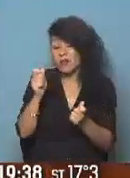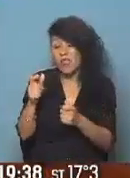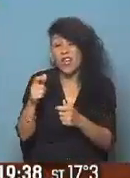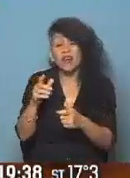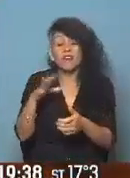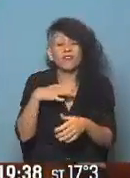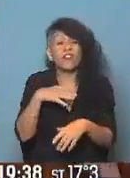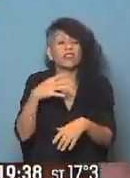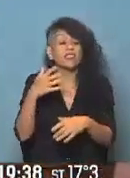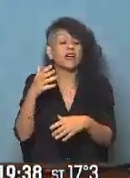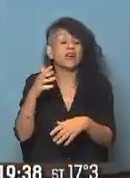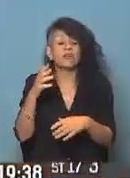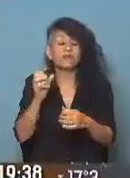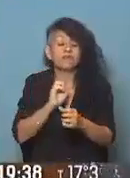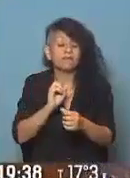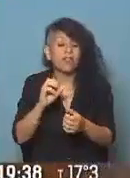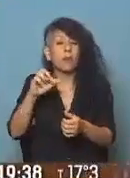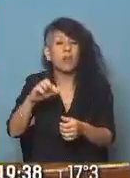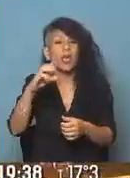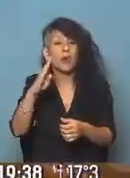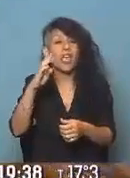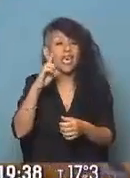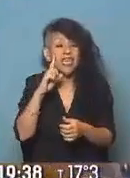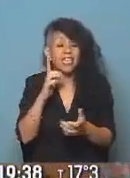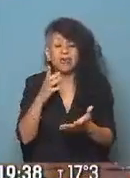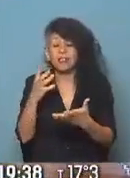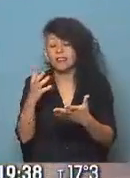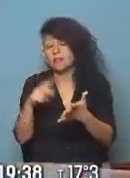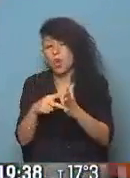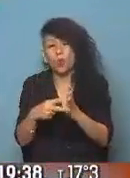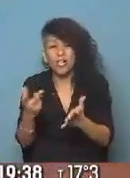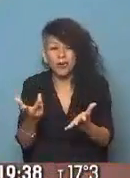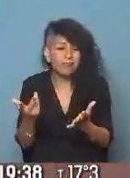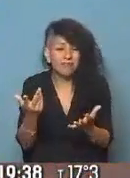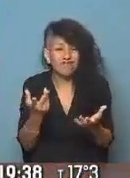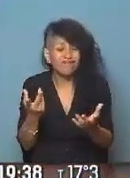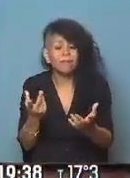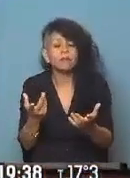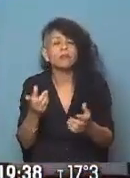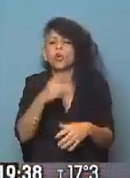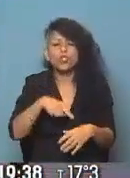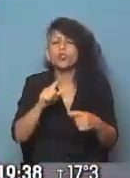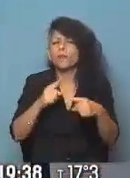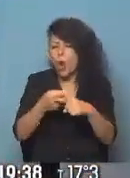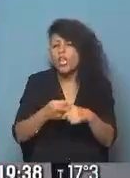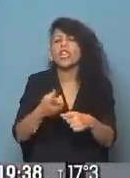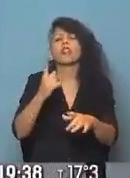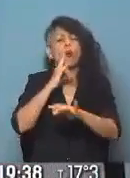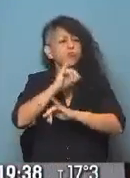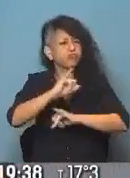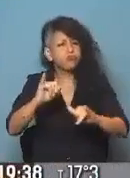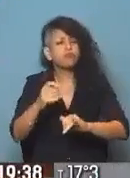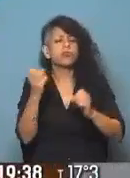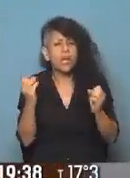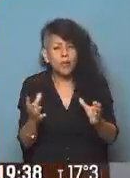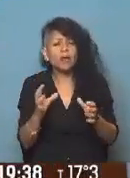manera discrecional. Entonces, a nosotros nos toca actuar más allá del discurso político, porque tenemos la responsabilidad de gestionar